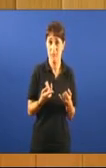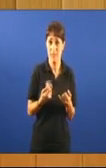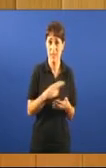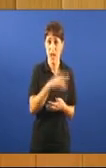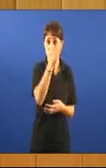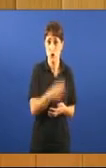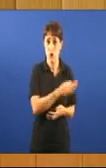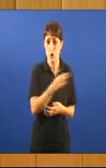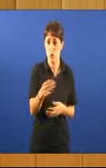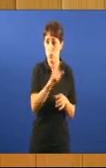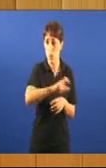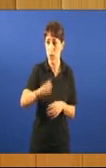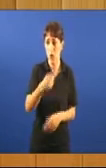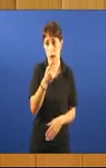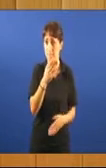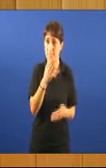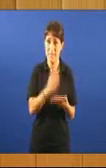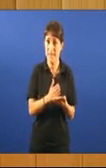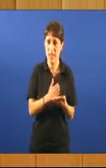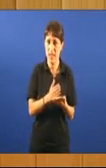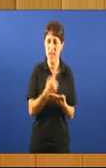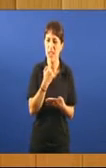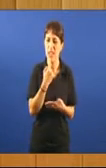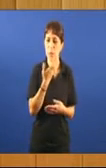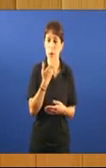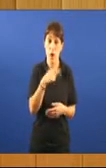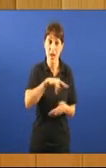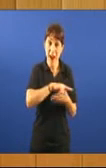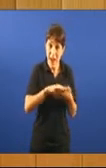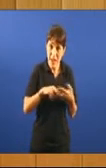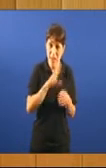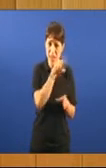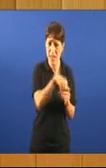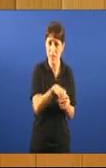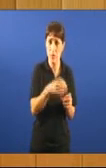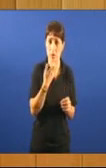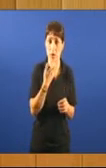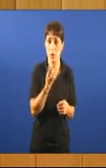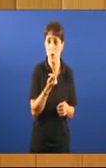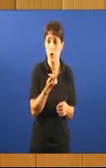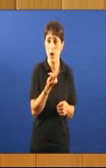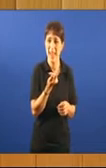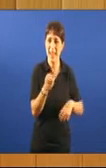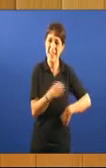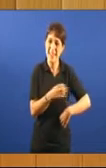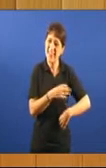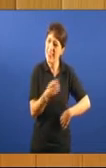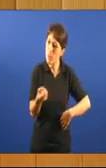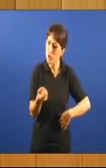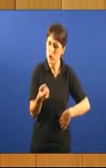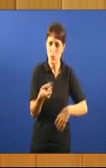unha das poucas comunidades que ten un maior volume de depósitos que de créditos. Sabe o que isto